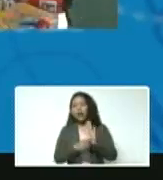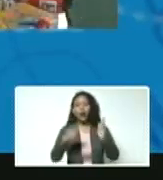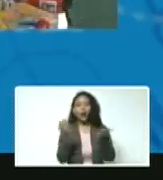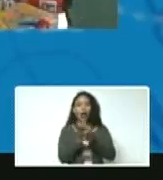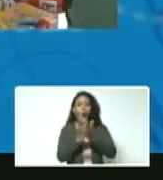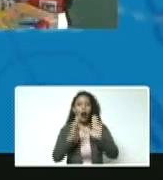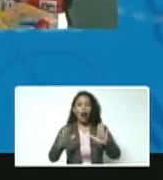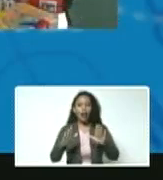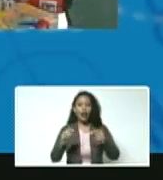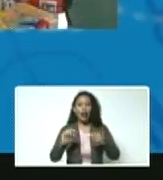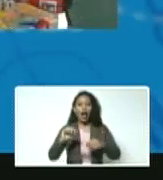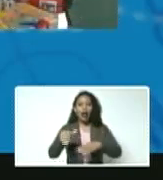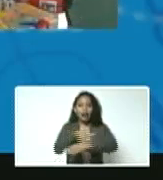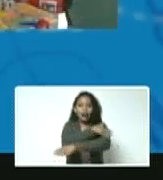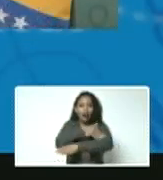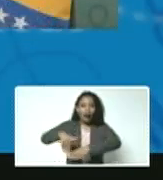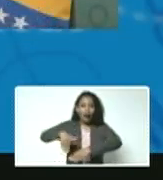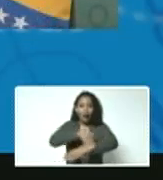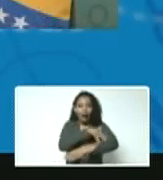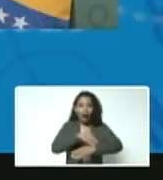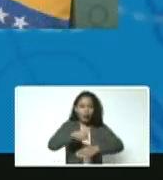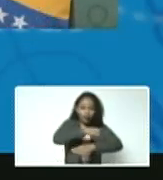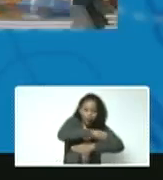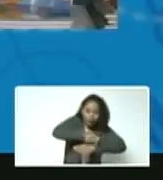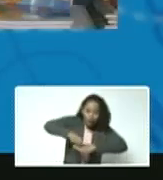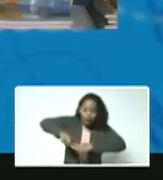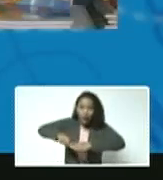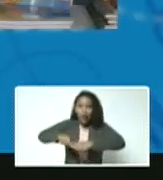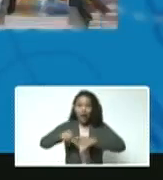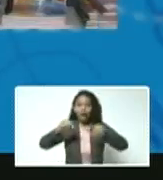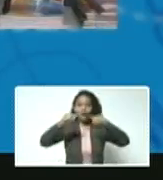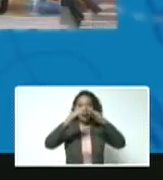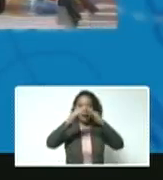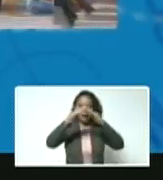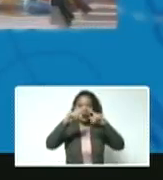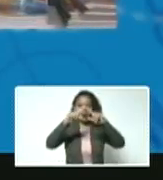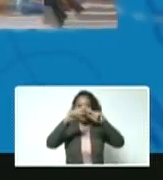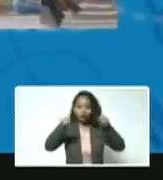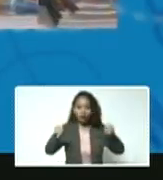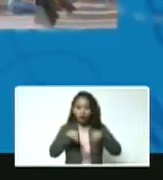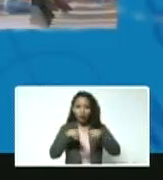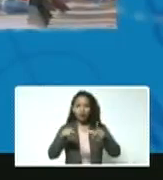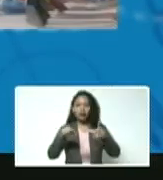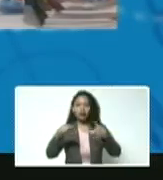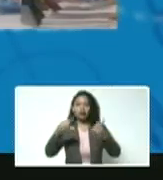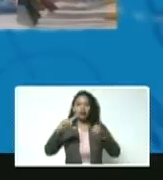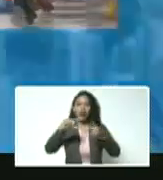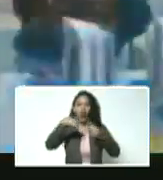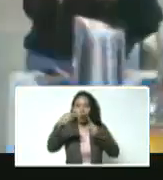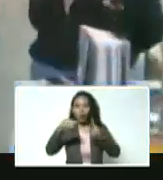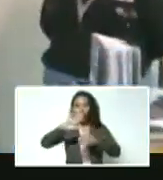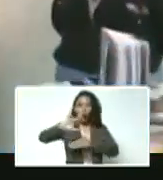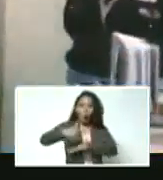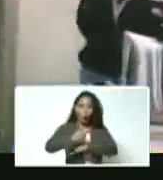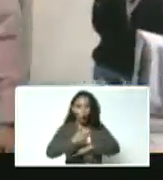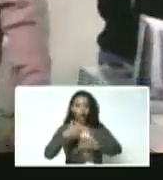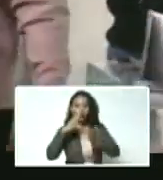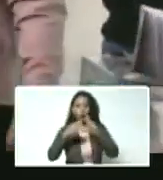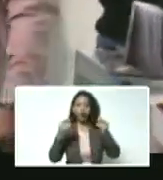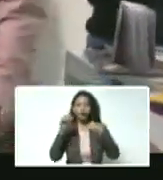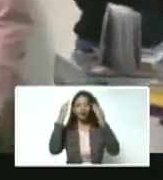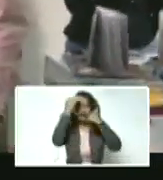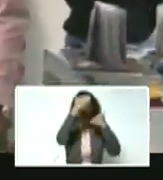escuadra, regla, triángulo. Te felicito, Patricia. Gracias. Saludos a todos.